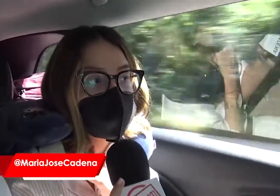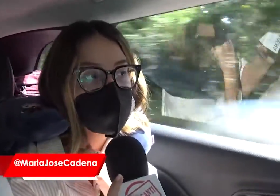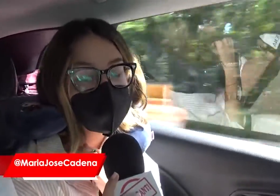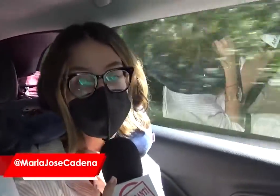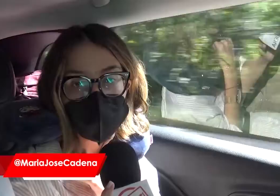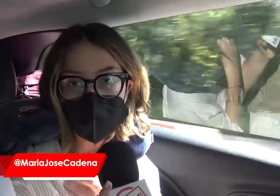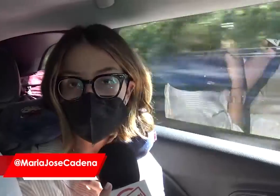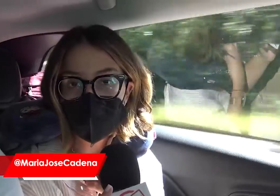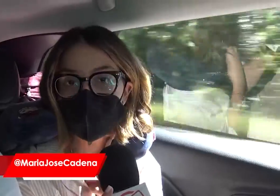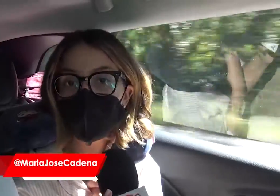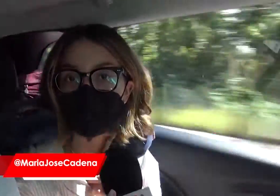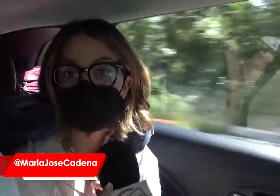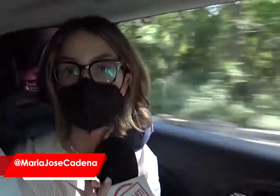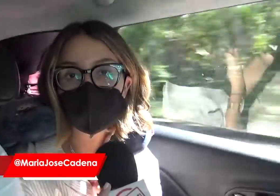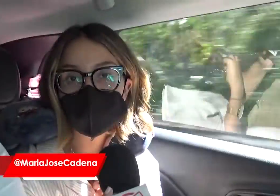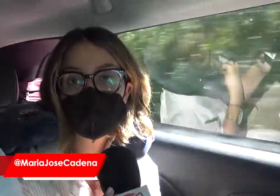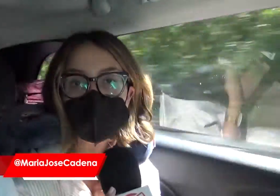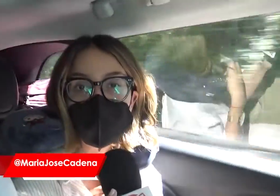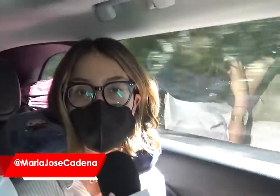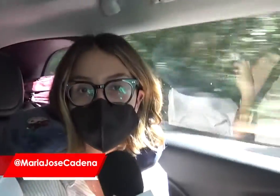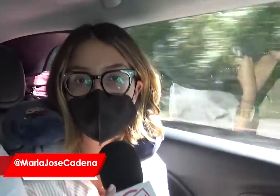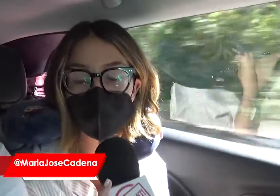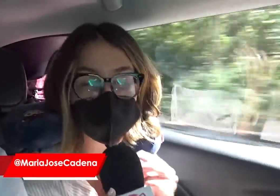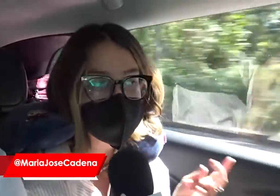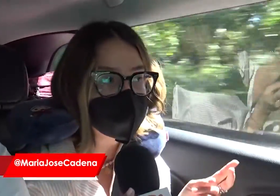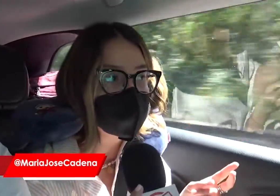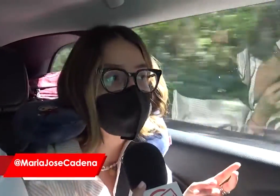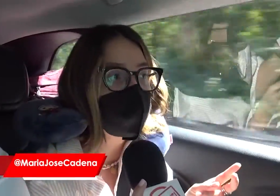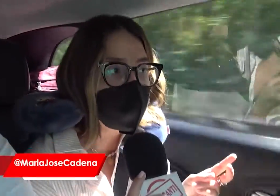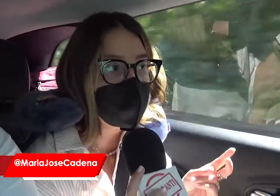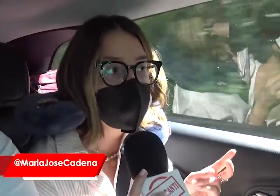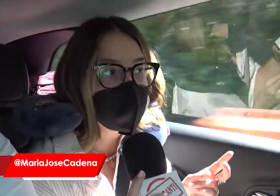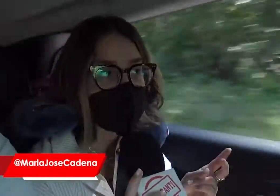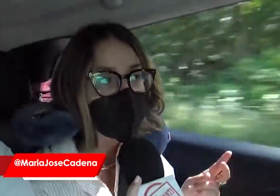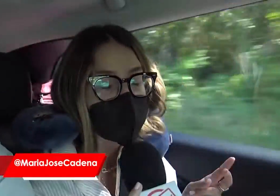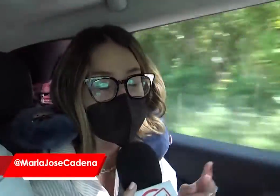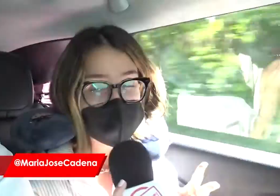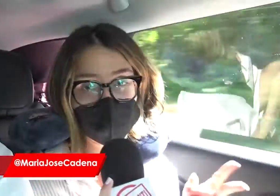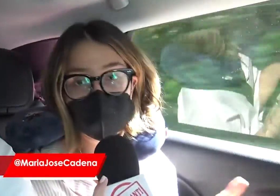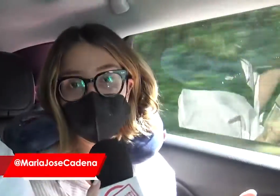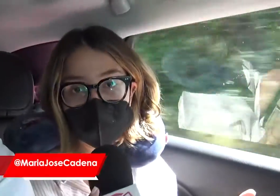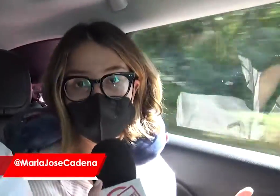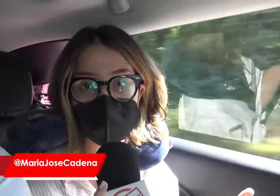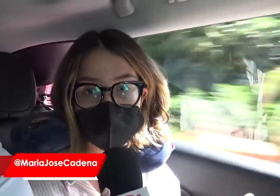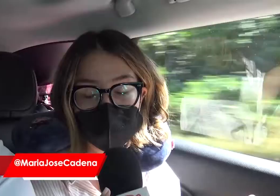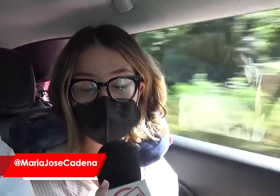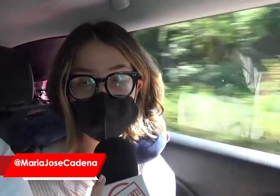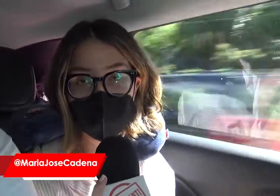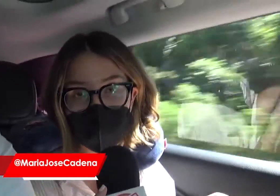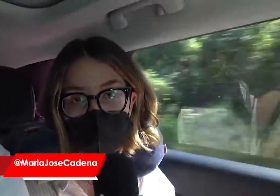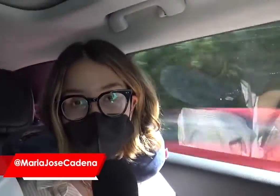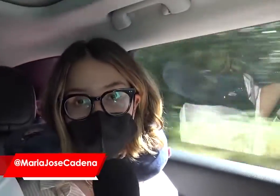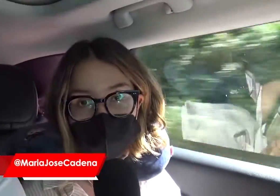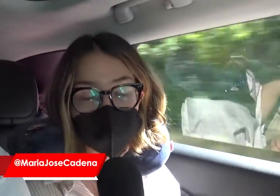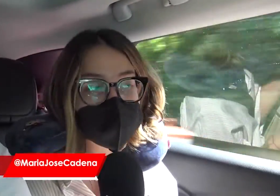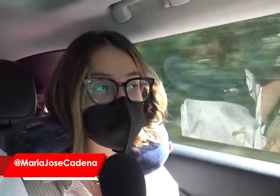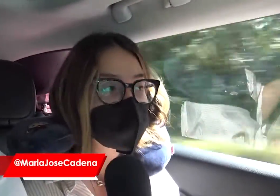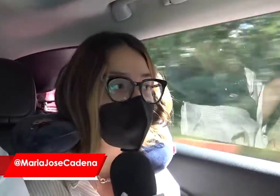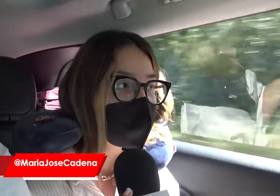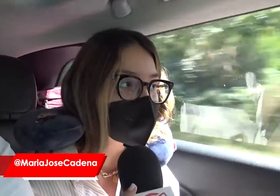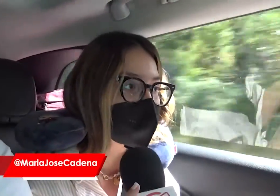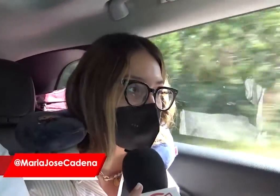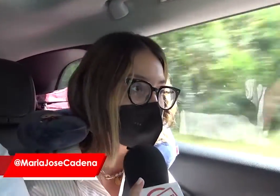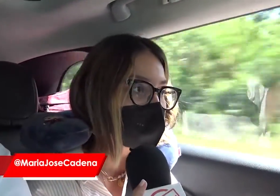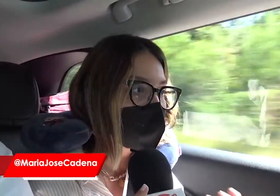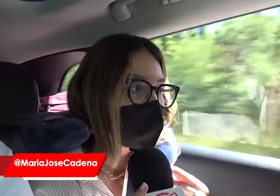federal, porque ha sido todo un reto, ¿no? Lo han tenido que mover dos veces ya y ahorita por fin estamos en noviembre del